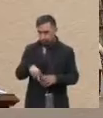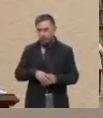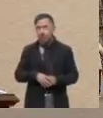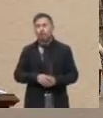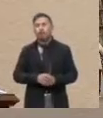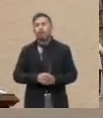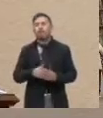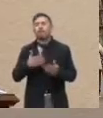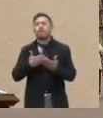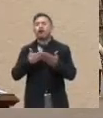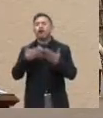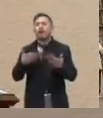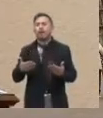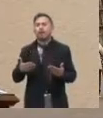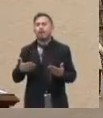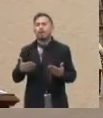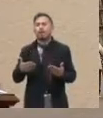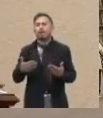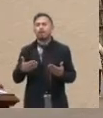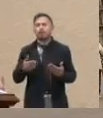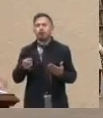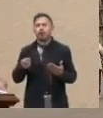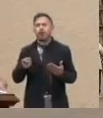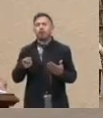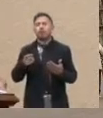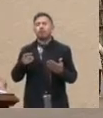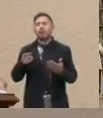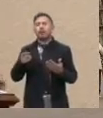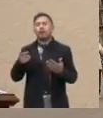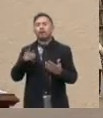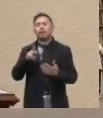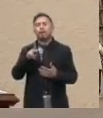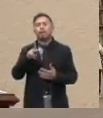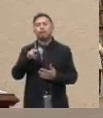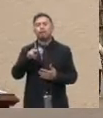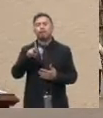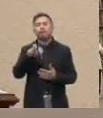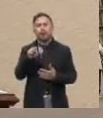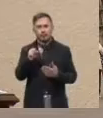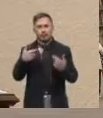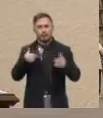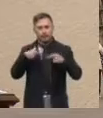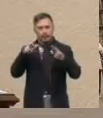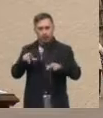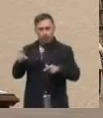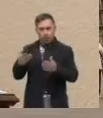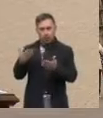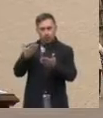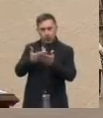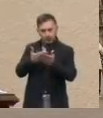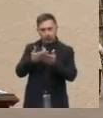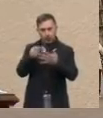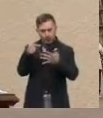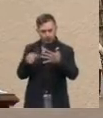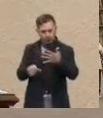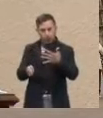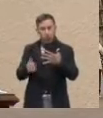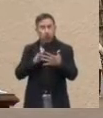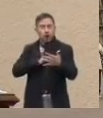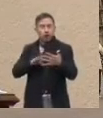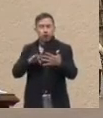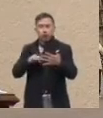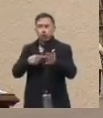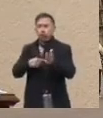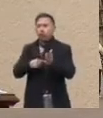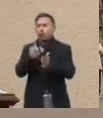Ahora someto a su consideración las propuestas del señor representante del Partido Encuentro Solidario, que podrían ir en una sola